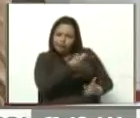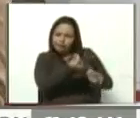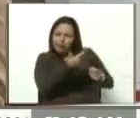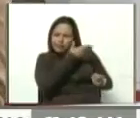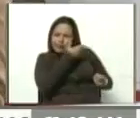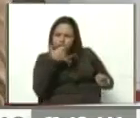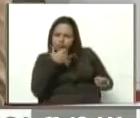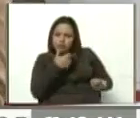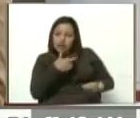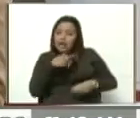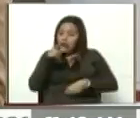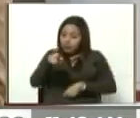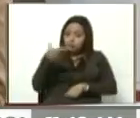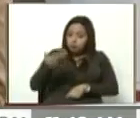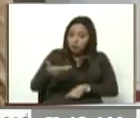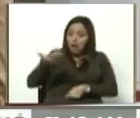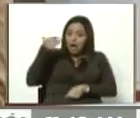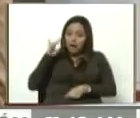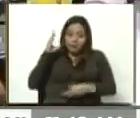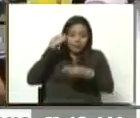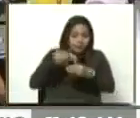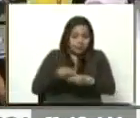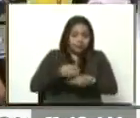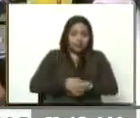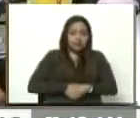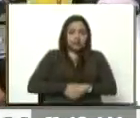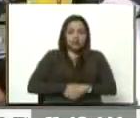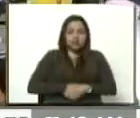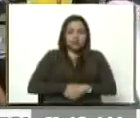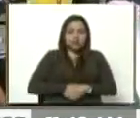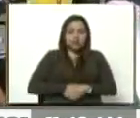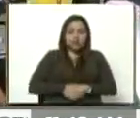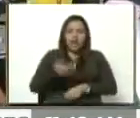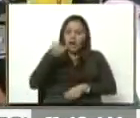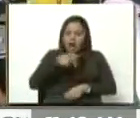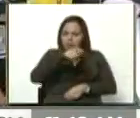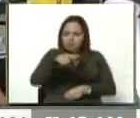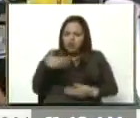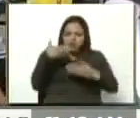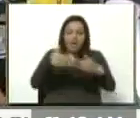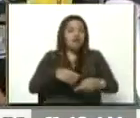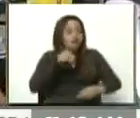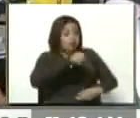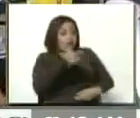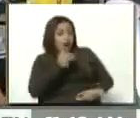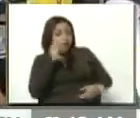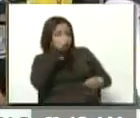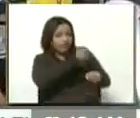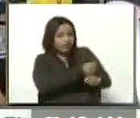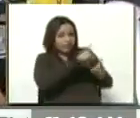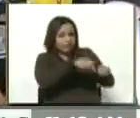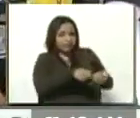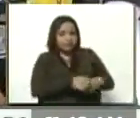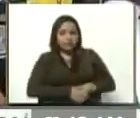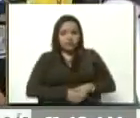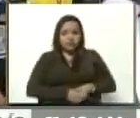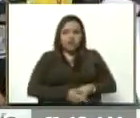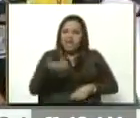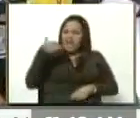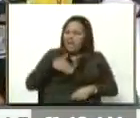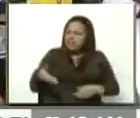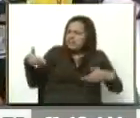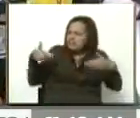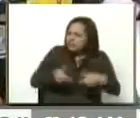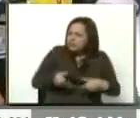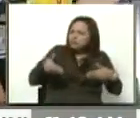Es importante. Hay esperanza. Es decir, la gente ya ha avanzado a... Y confianza. Hay confianza. Pasamos de la resistencia, que decía